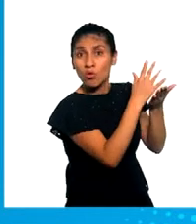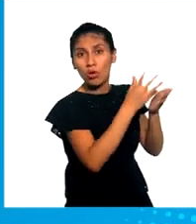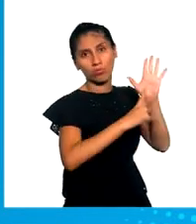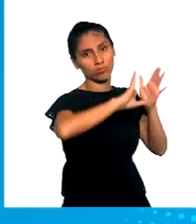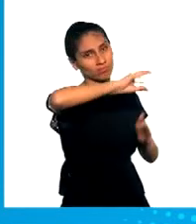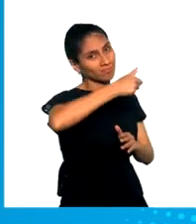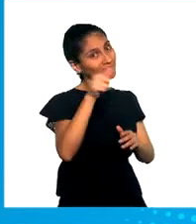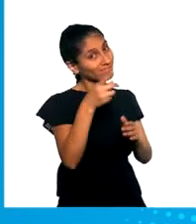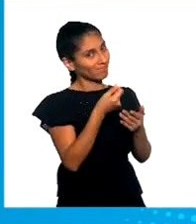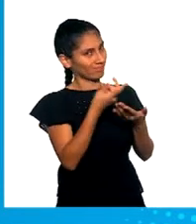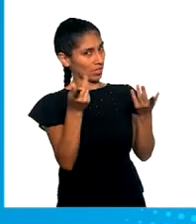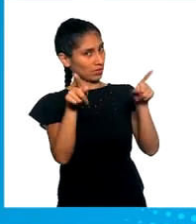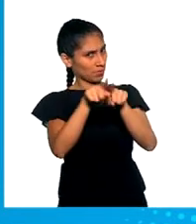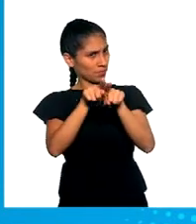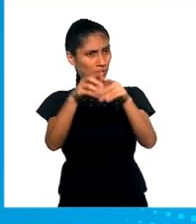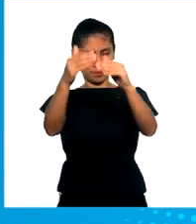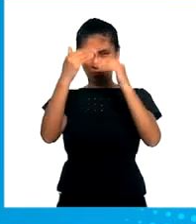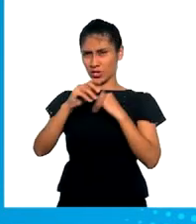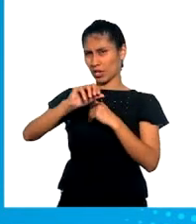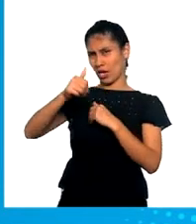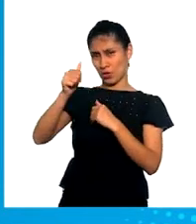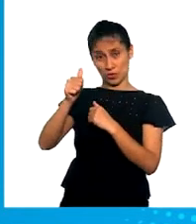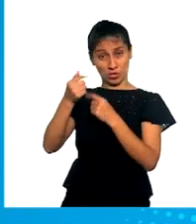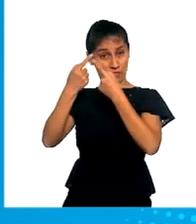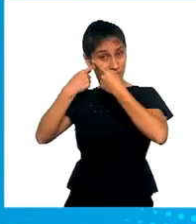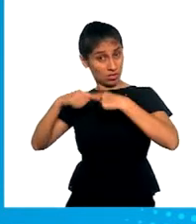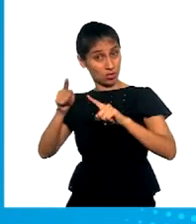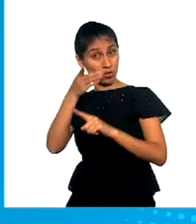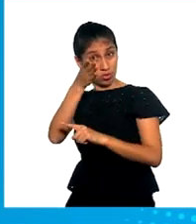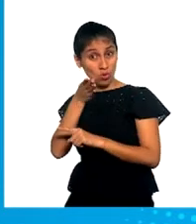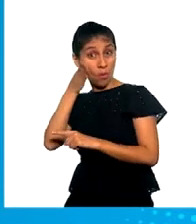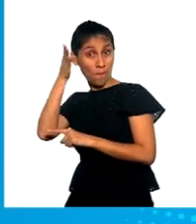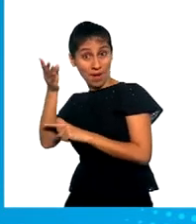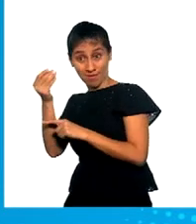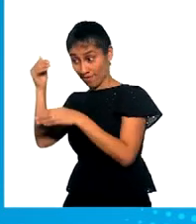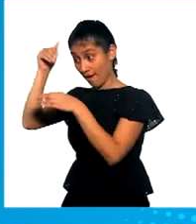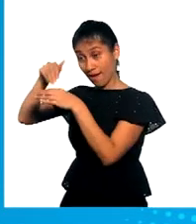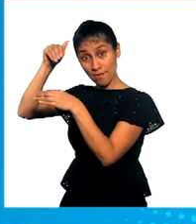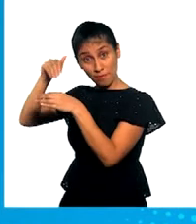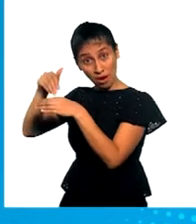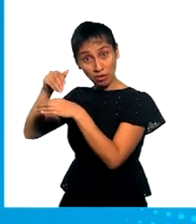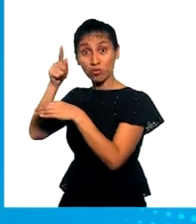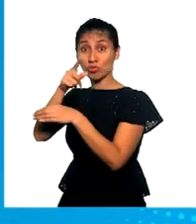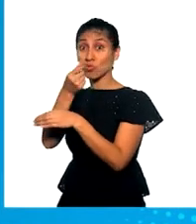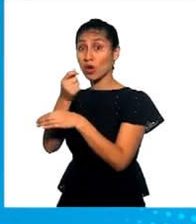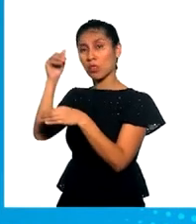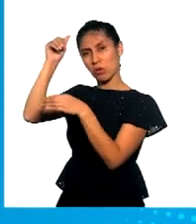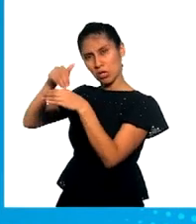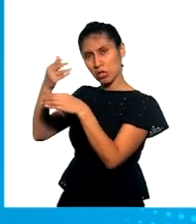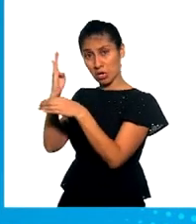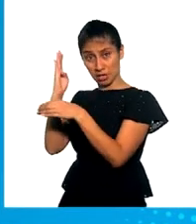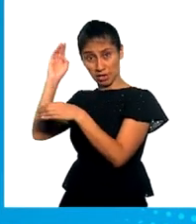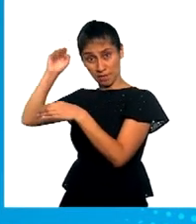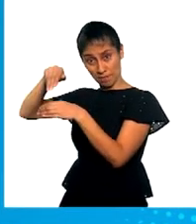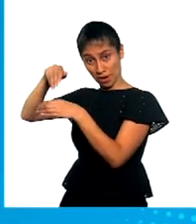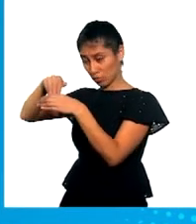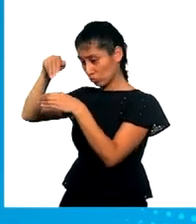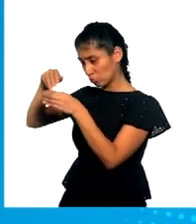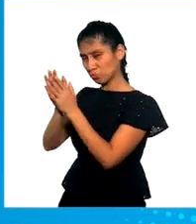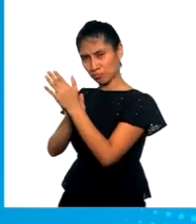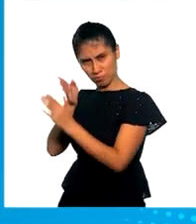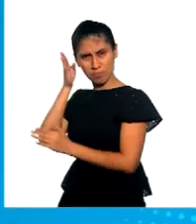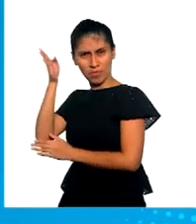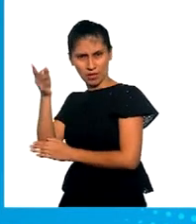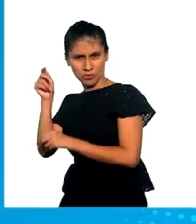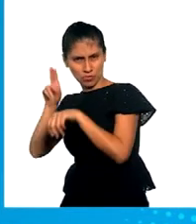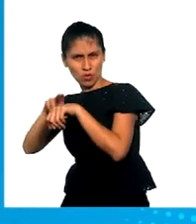otros productos financieros como préstamos porque ven que sabes ahorrar y finalmente nos aleja del impulso de gastarlo